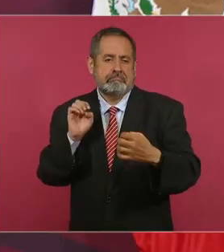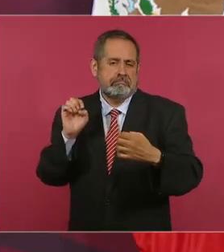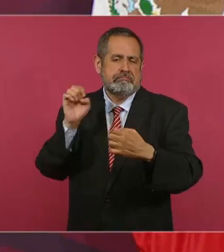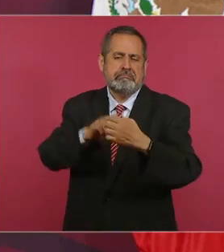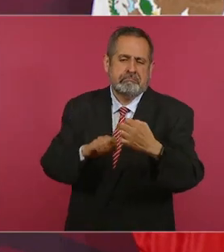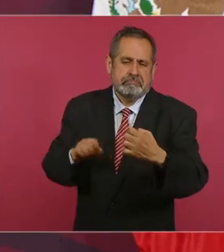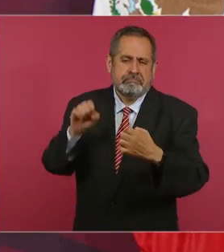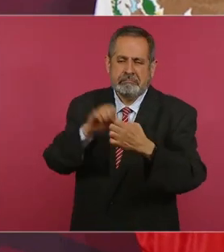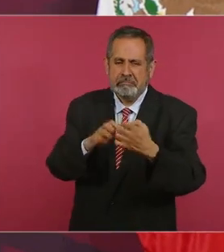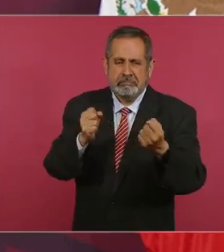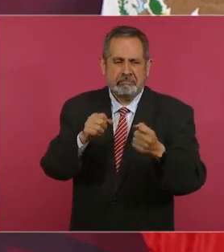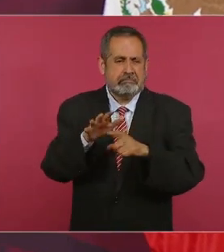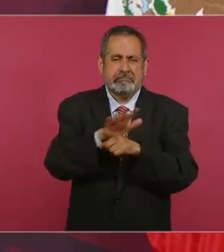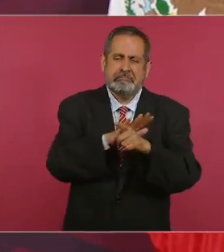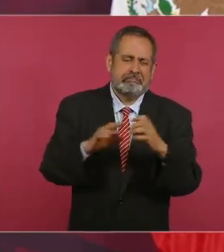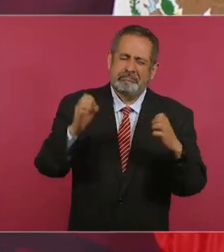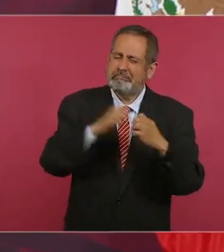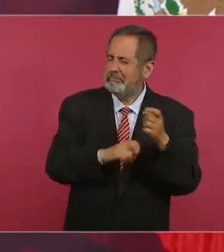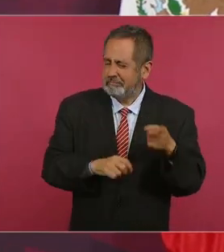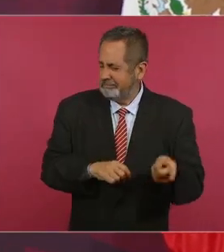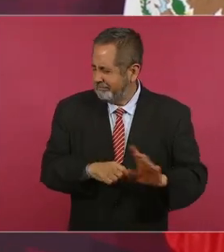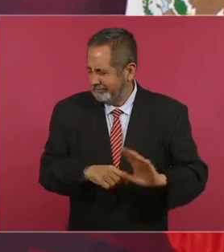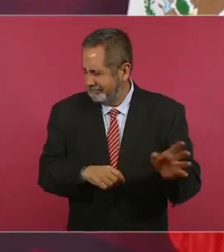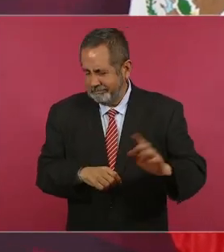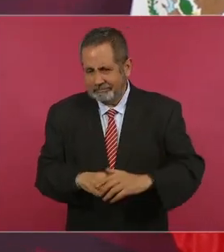engañado mucho y manipulado mucho con eso.